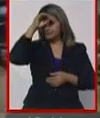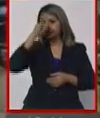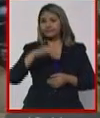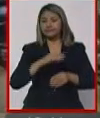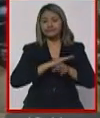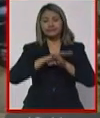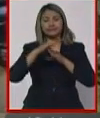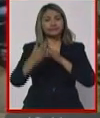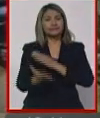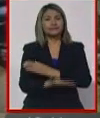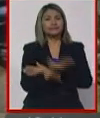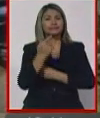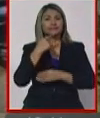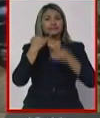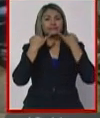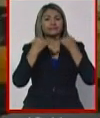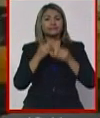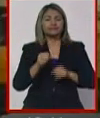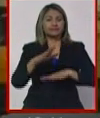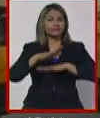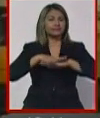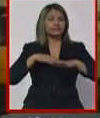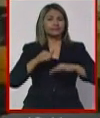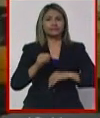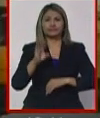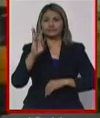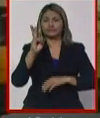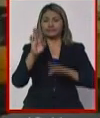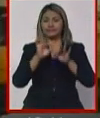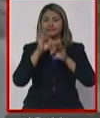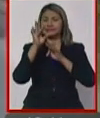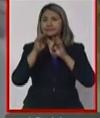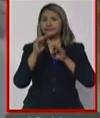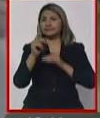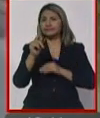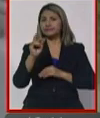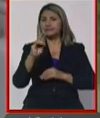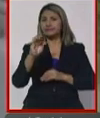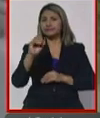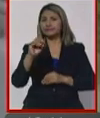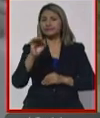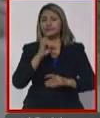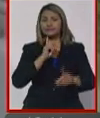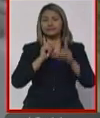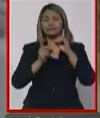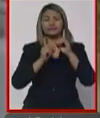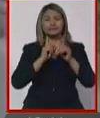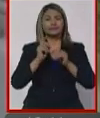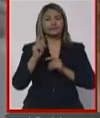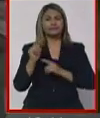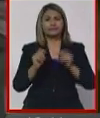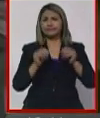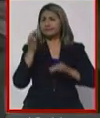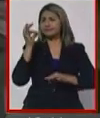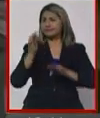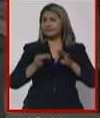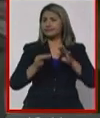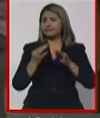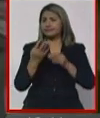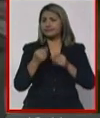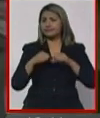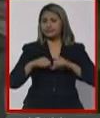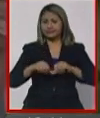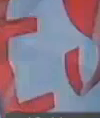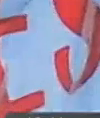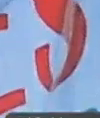eso. Terminada la mañana, se dio a conocer de una convocatoria de las 6 federaciones del trópico para dialogar con los transportistas, pero aquello no eliminó